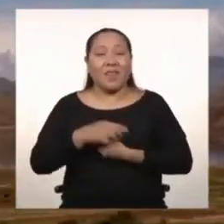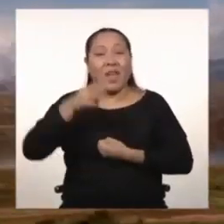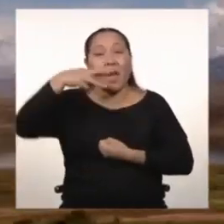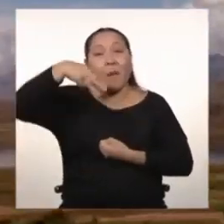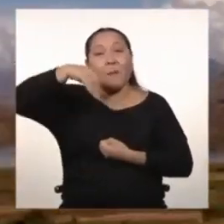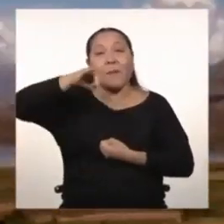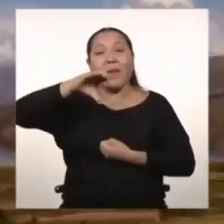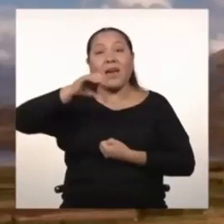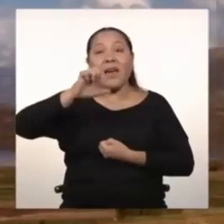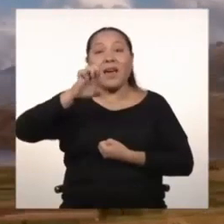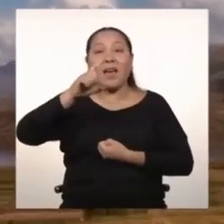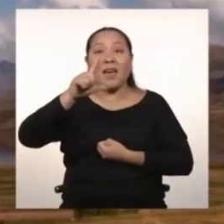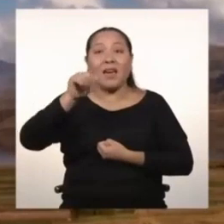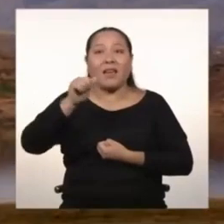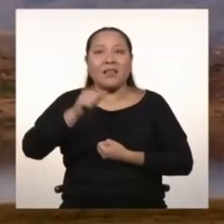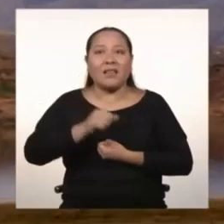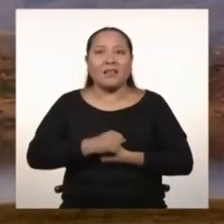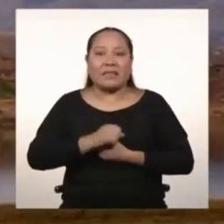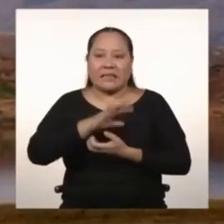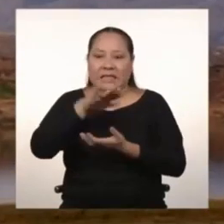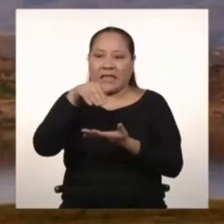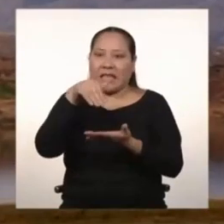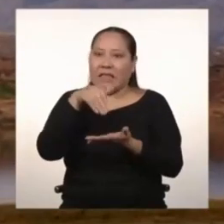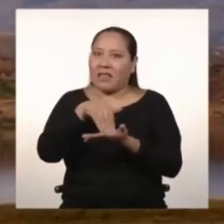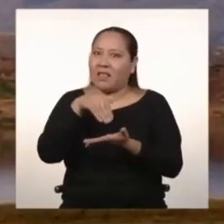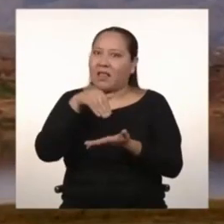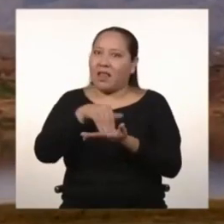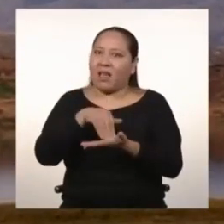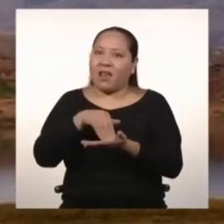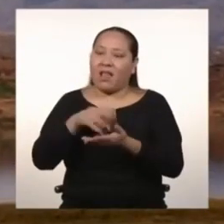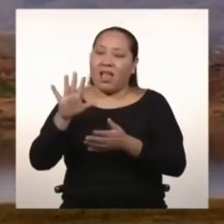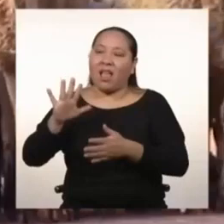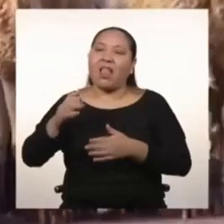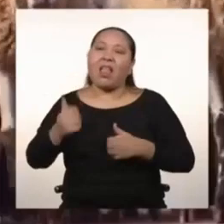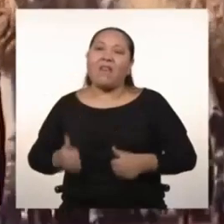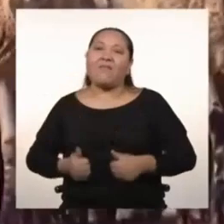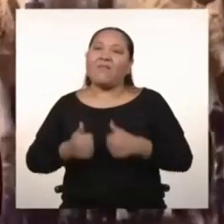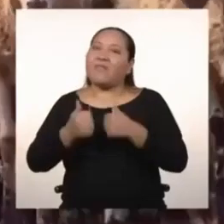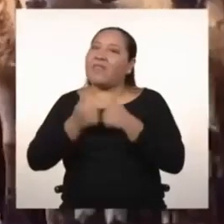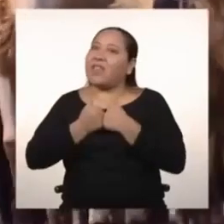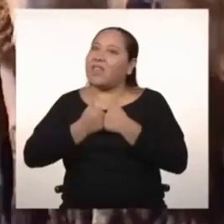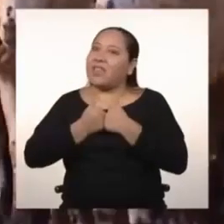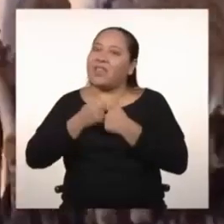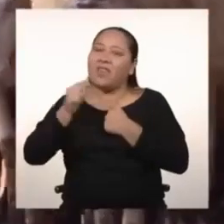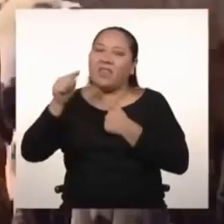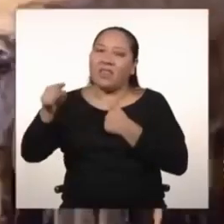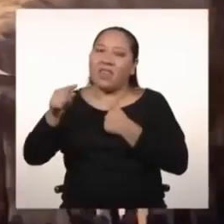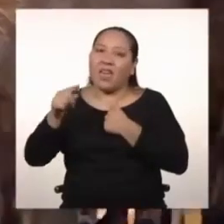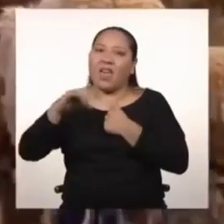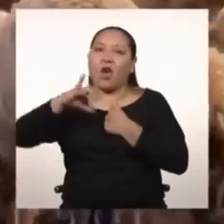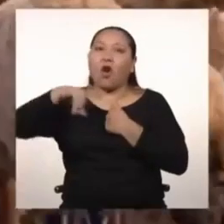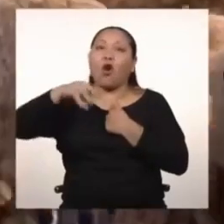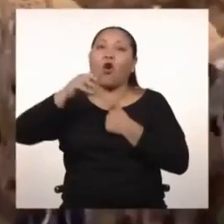Micaela es figura central en la vida y gesta de José Gabriel.